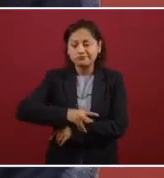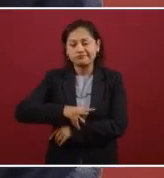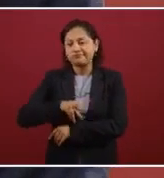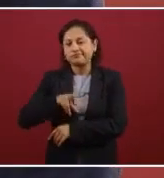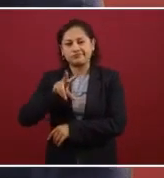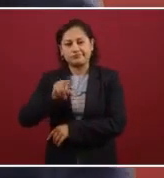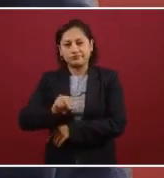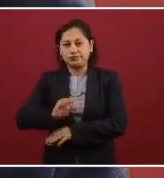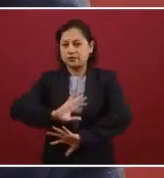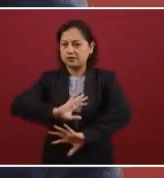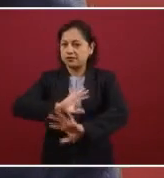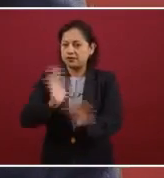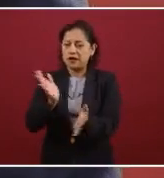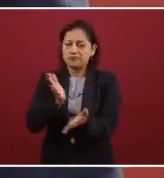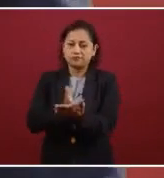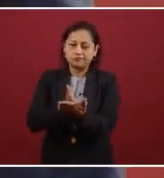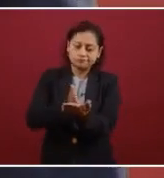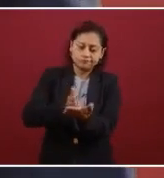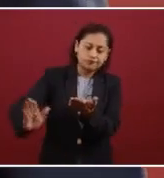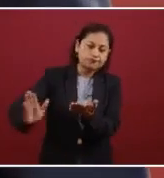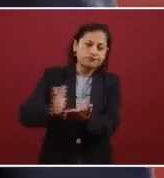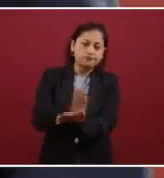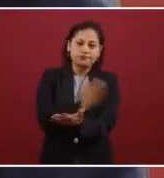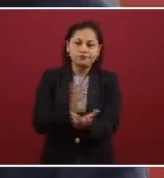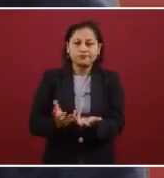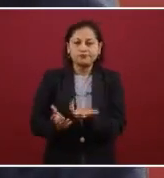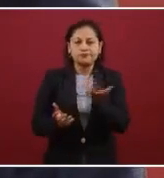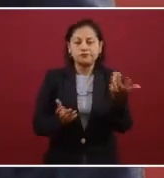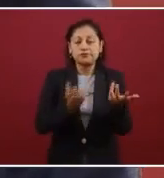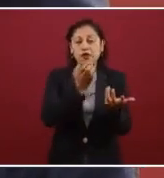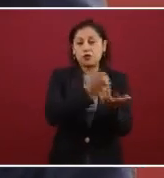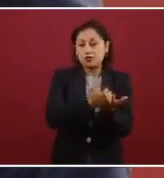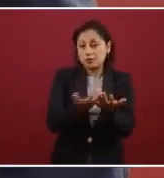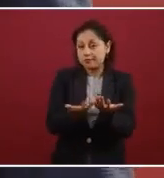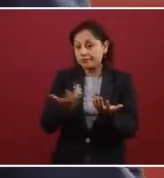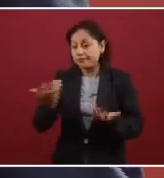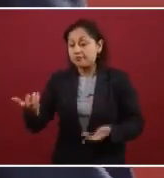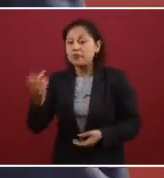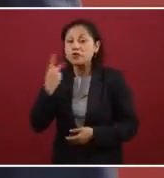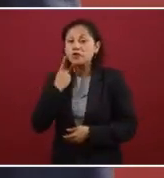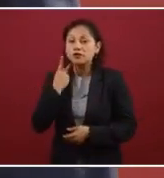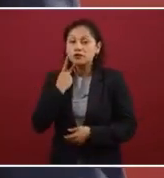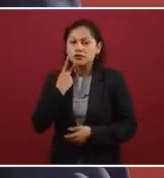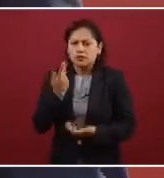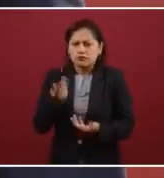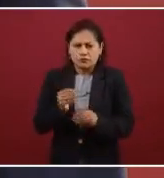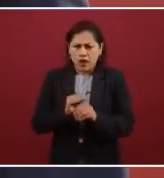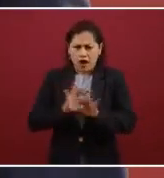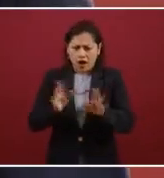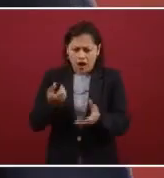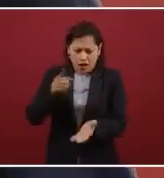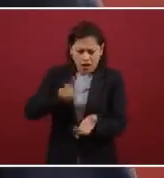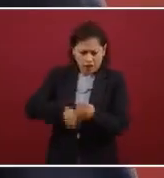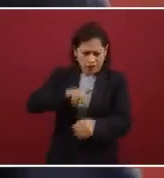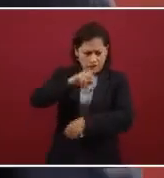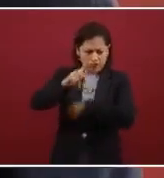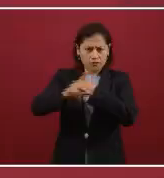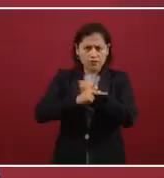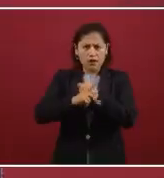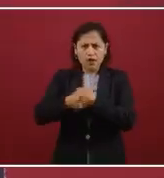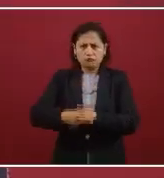con poder político. Esto no significa que no se pueda hacer negocios en el país, claro que